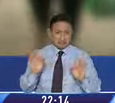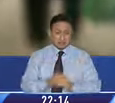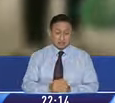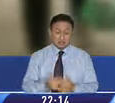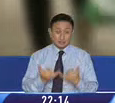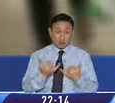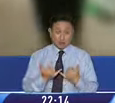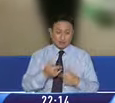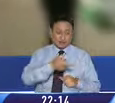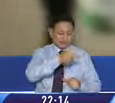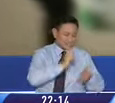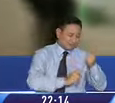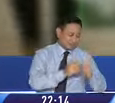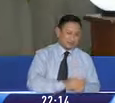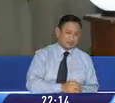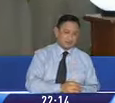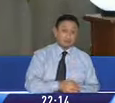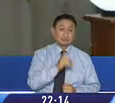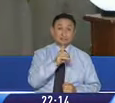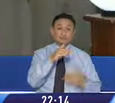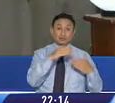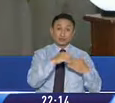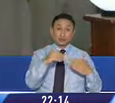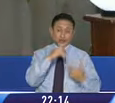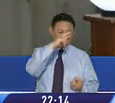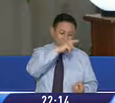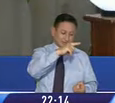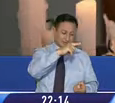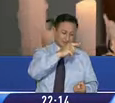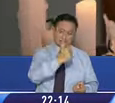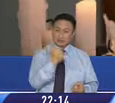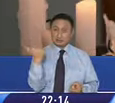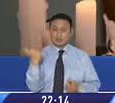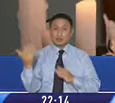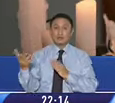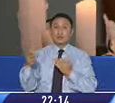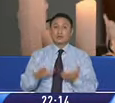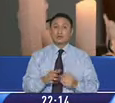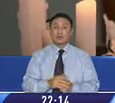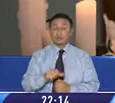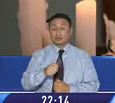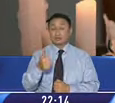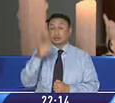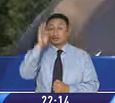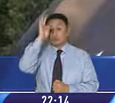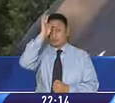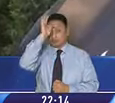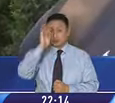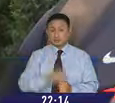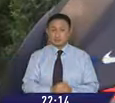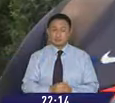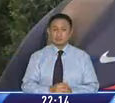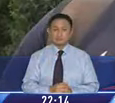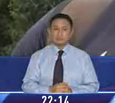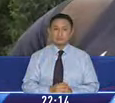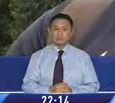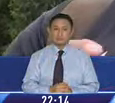esta oportunidad la botella de dólar. A muchos les costó la vida y otros están en terapia intensiva. Él solo